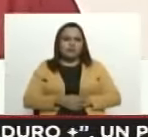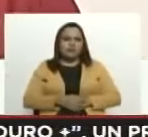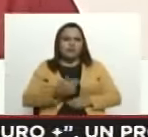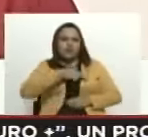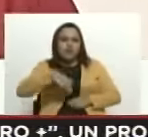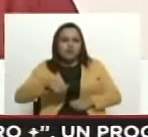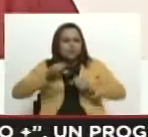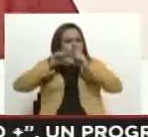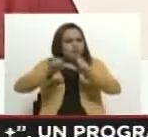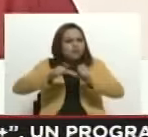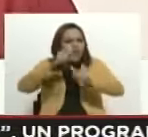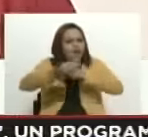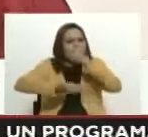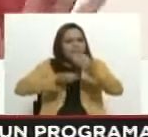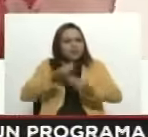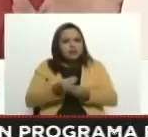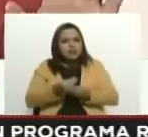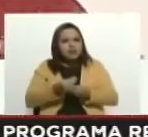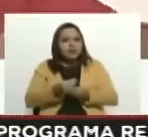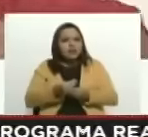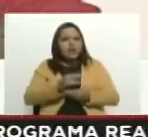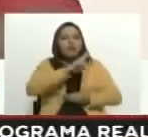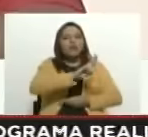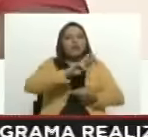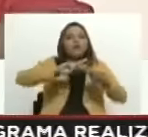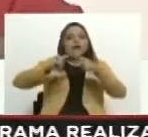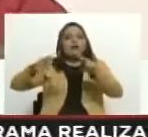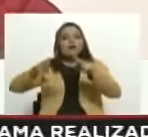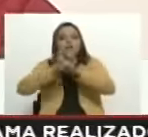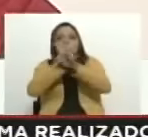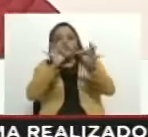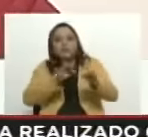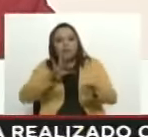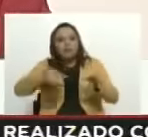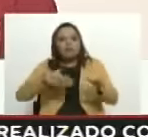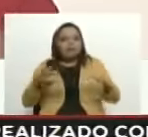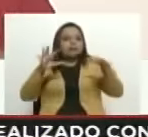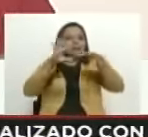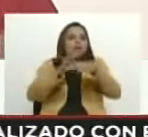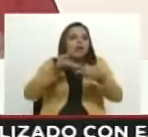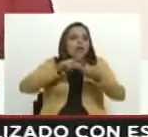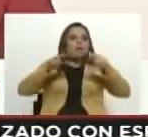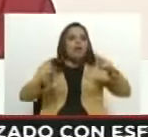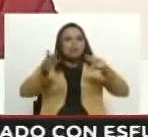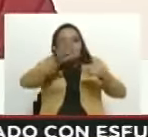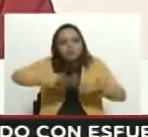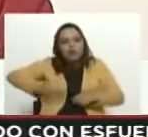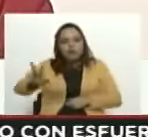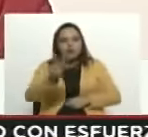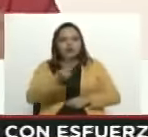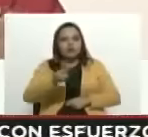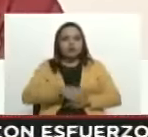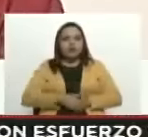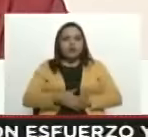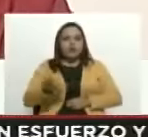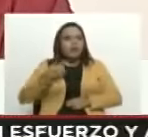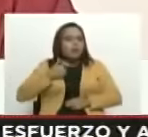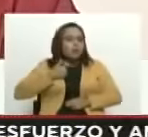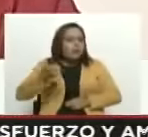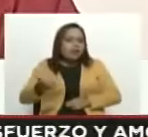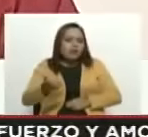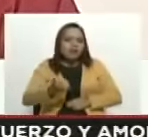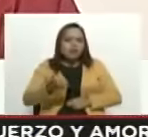conformando nuestras UPAS como mecanismo para consolidar la paz en todo el territorio nacional, cualquier calle de nuestro